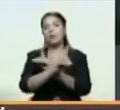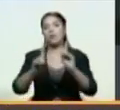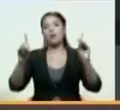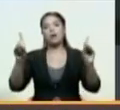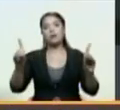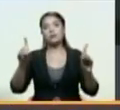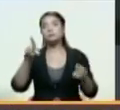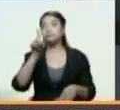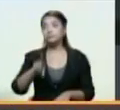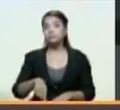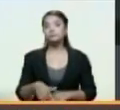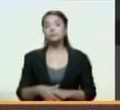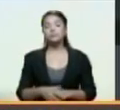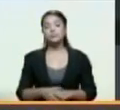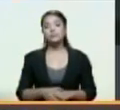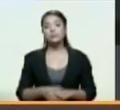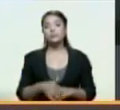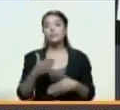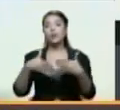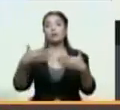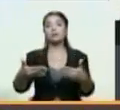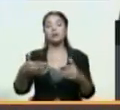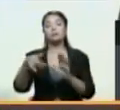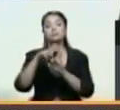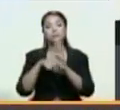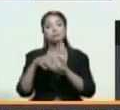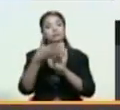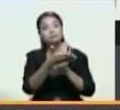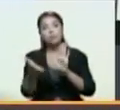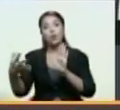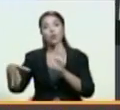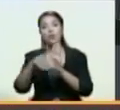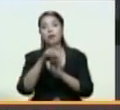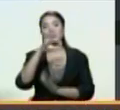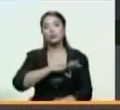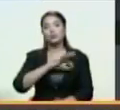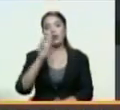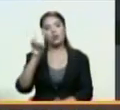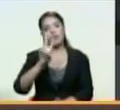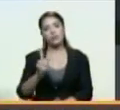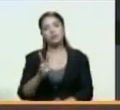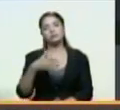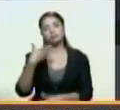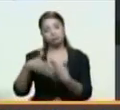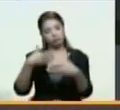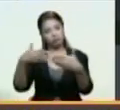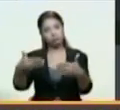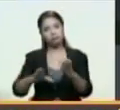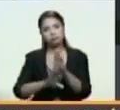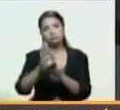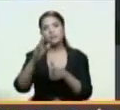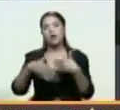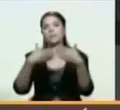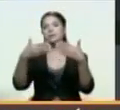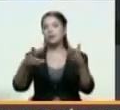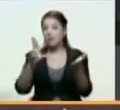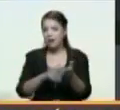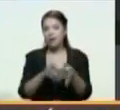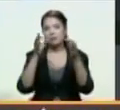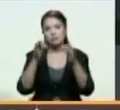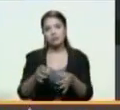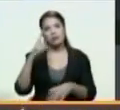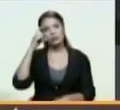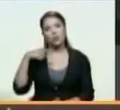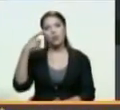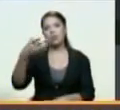que además está generando condiciones para que los derechos sociales de los venezolanos progresivamente vayan avanzando y garantizar cada día